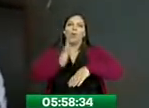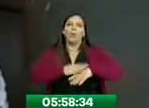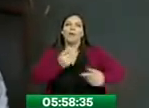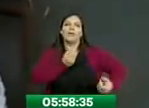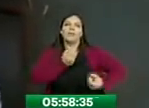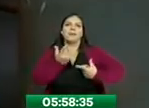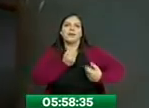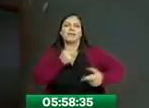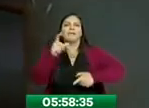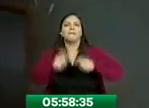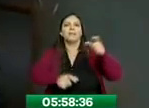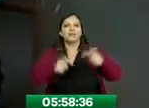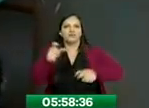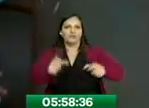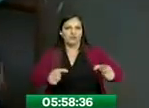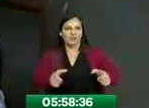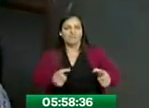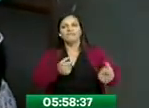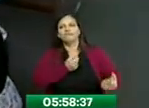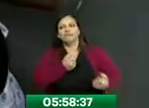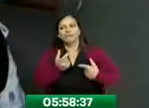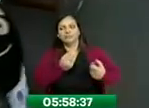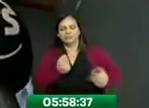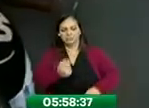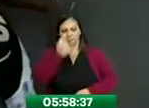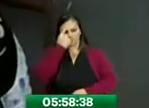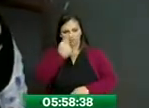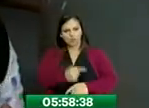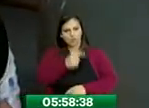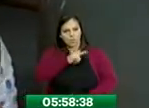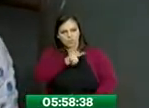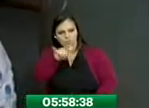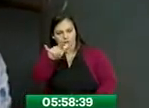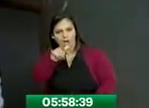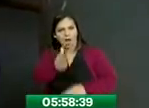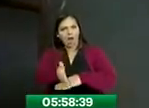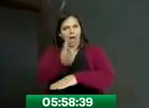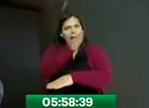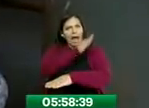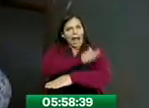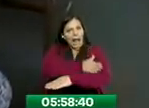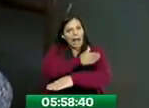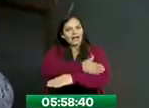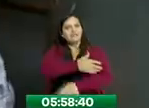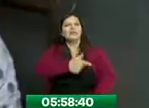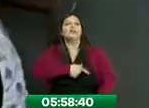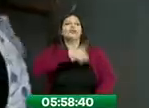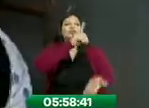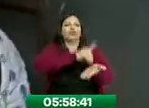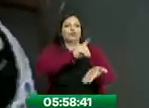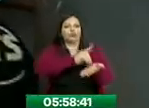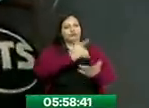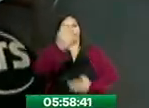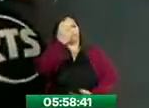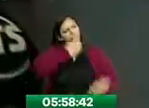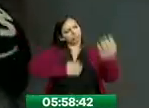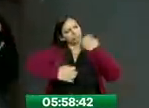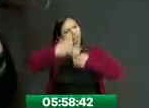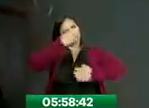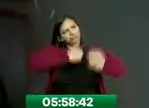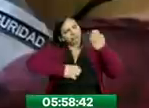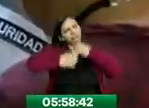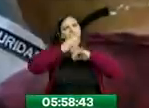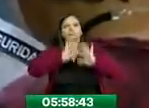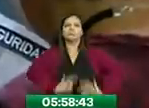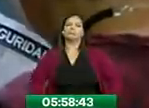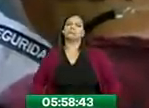Porque pienso que antes de viajar deberíamos contar con un chequeo médico antes de